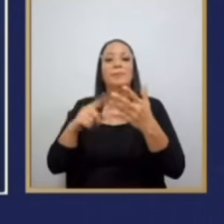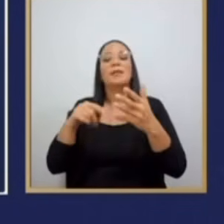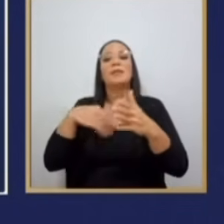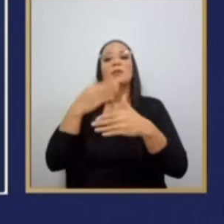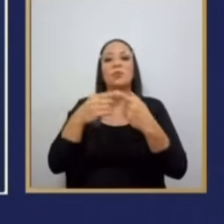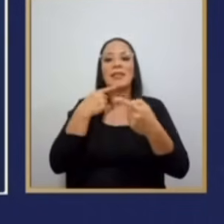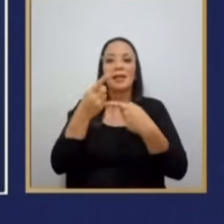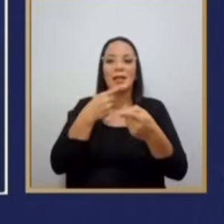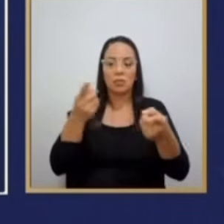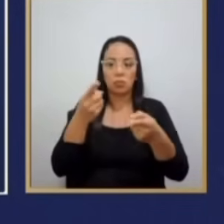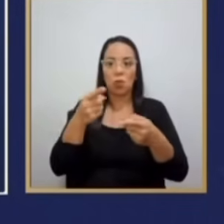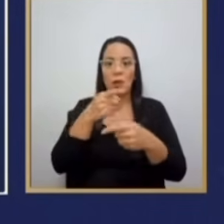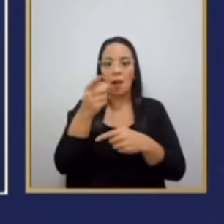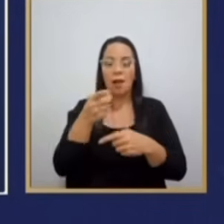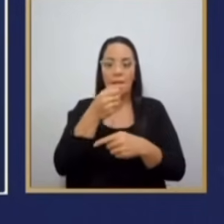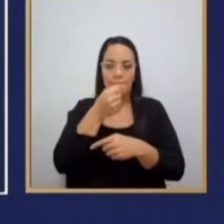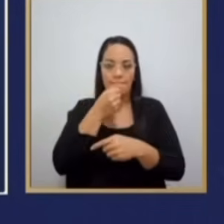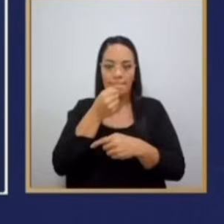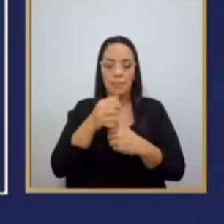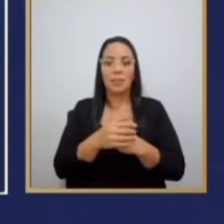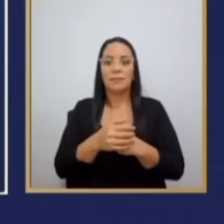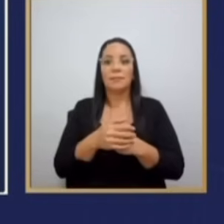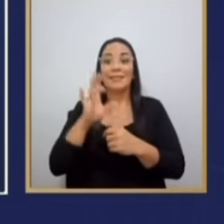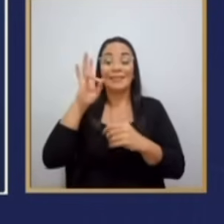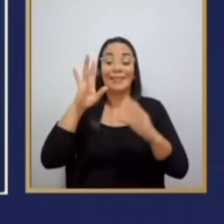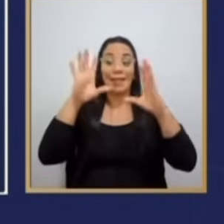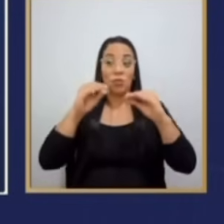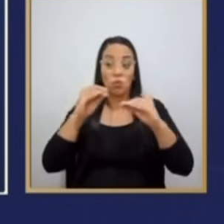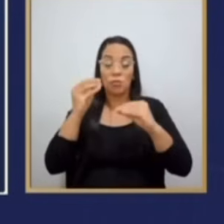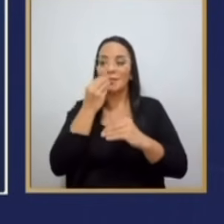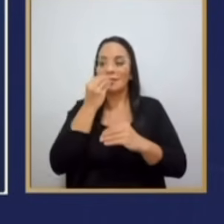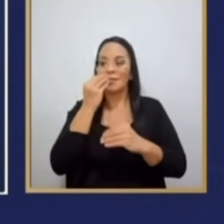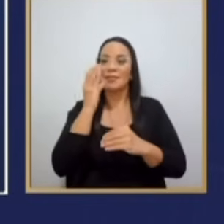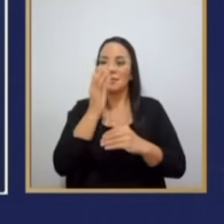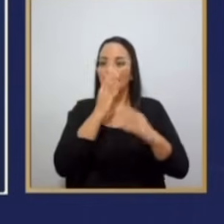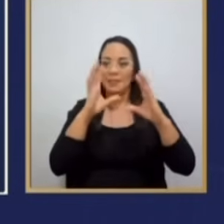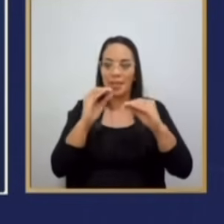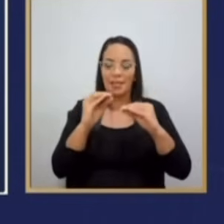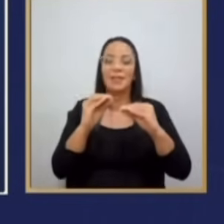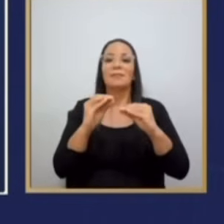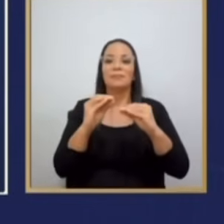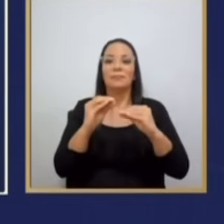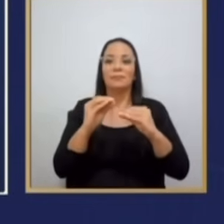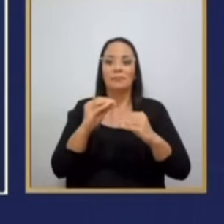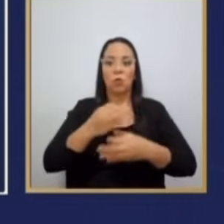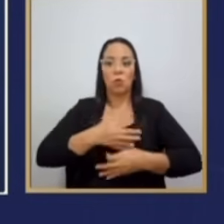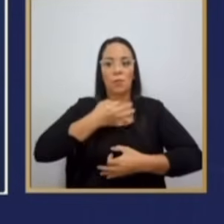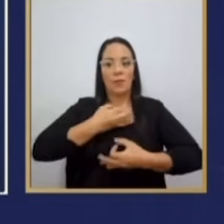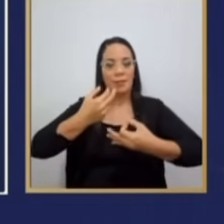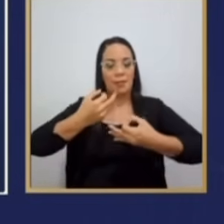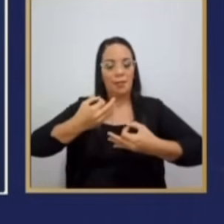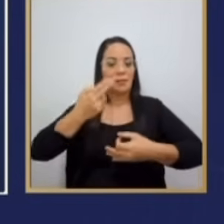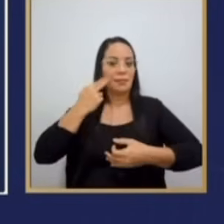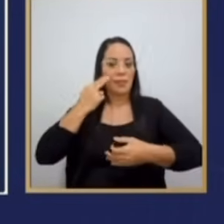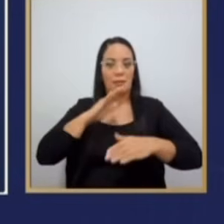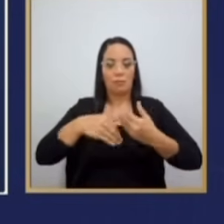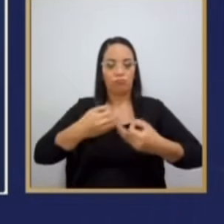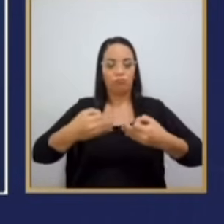de comunicación y a las 7 de la noche tendremos la cena de Estado con corbata negra y todas las cosas que